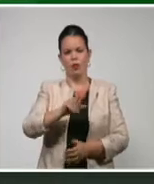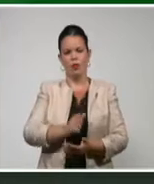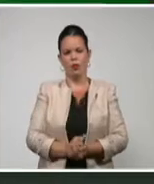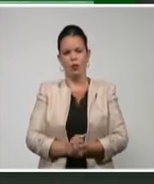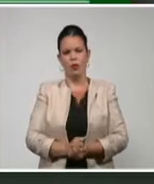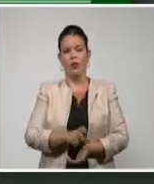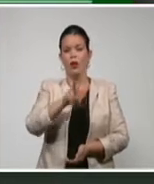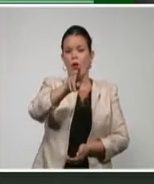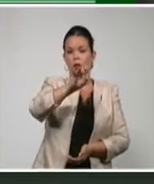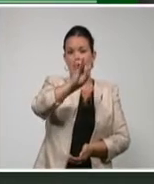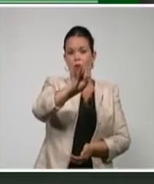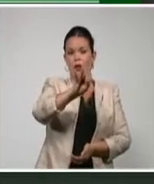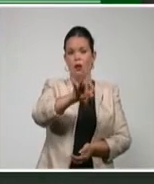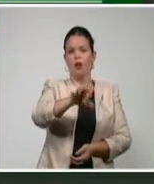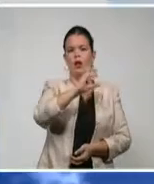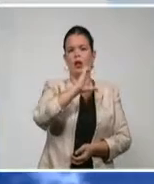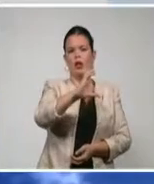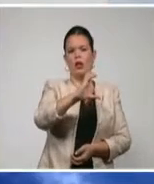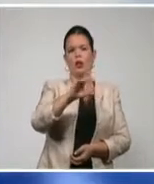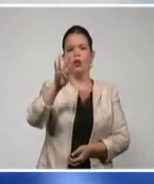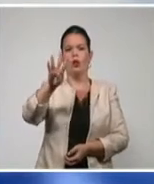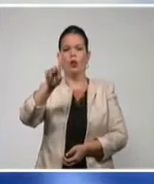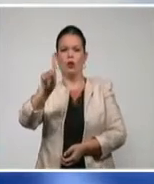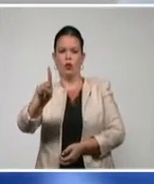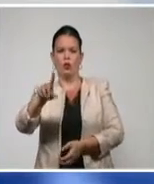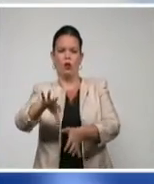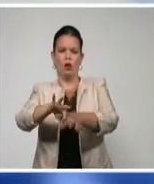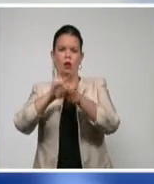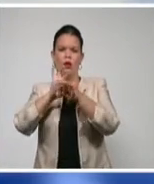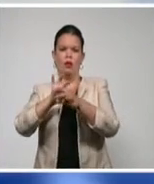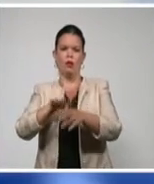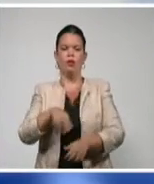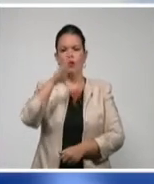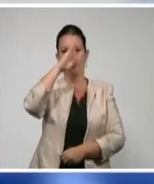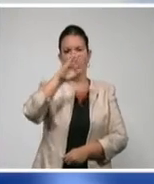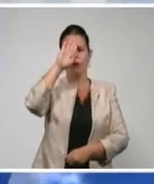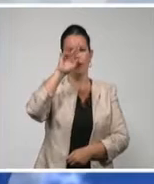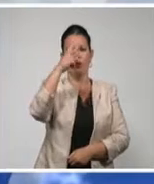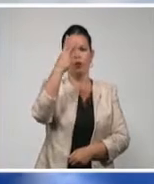estado crítico y 41 graves. Cuba acumula